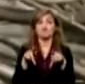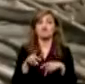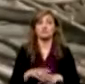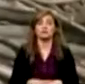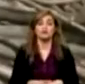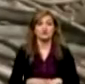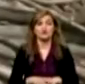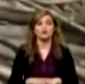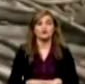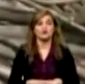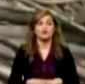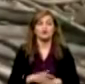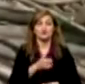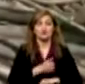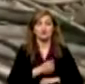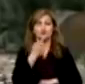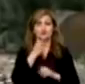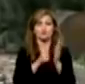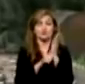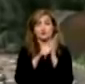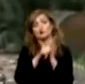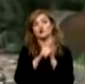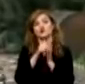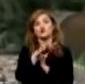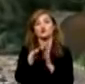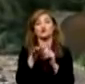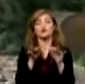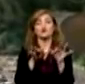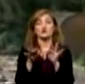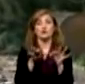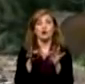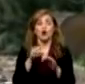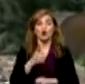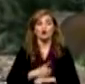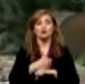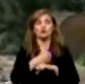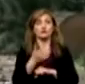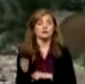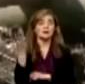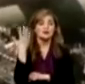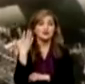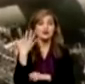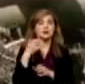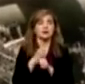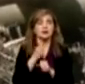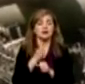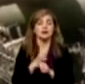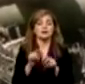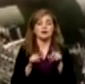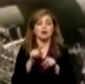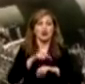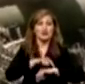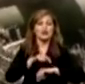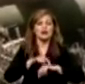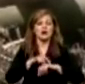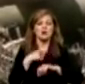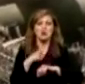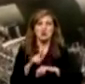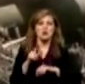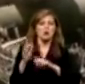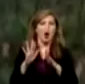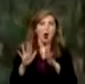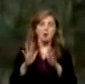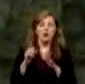pero fuera de cámaras, autoridades del Ministerio de Ambiente explicaron que la autorización solo se dio para una cierta cantidad de tala y